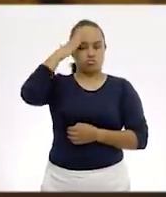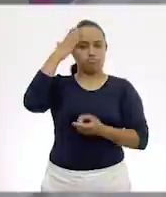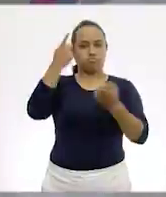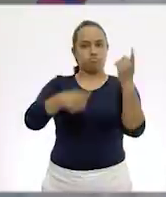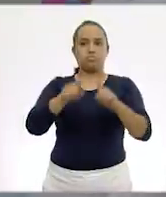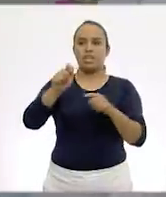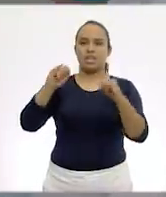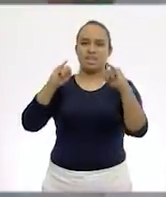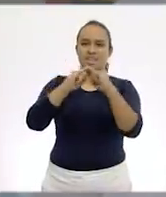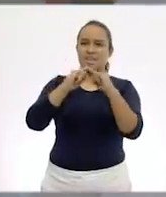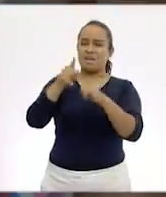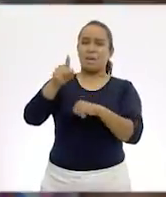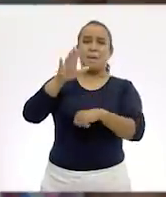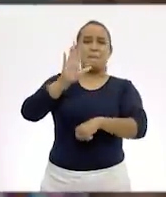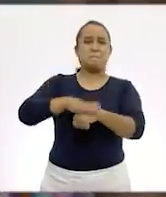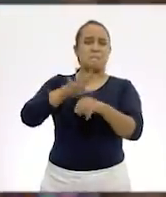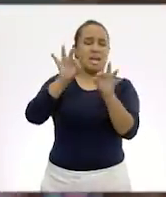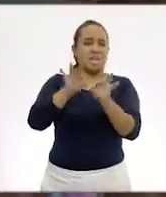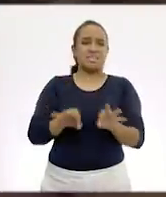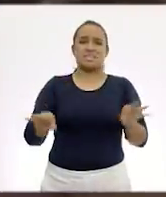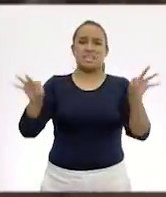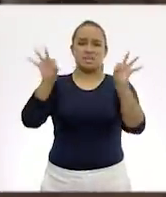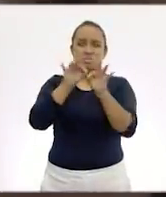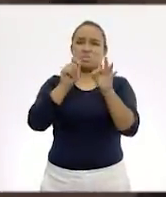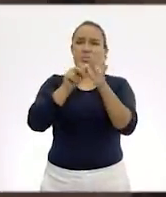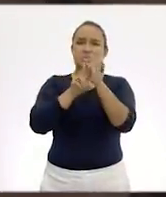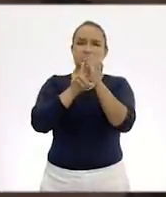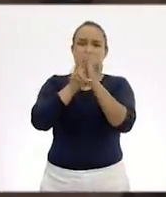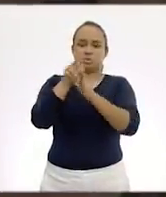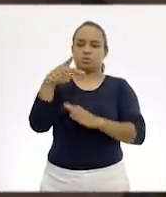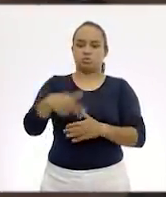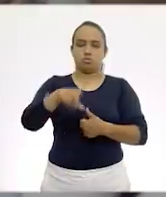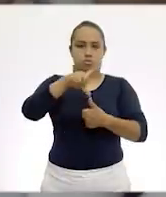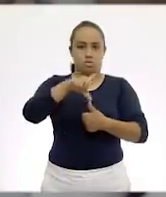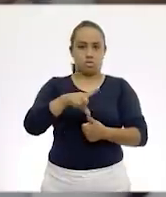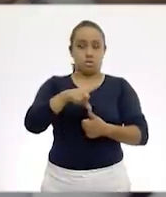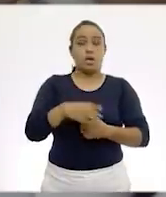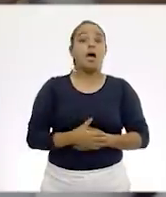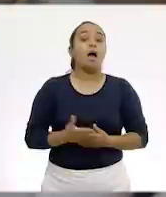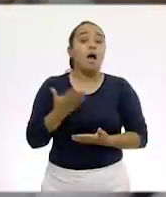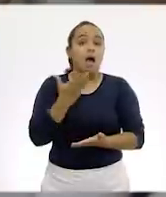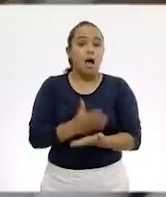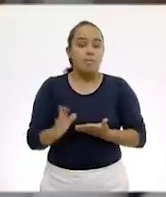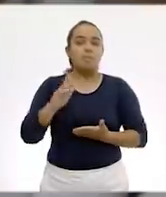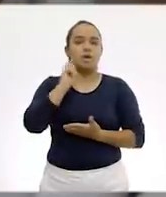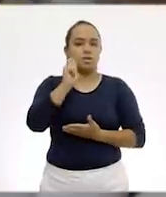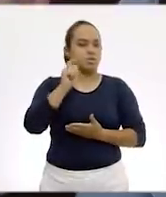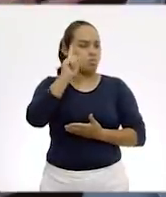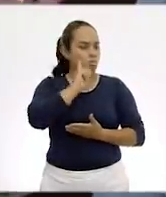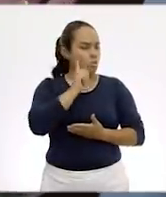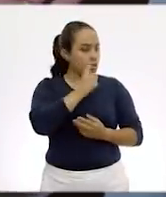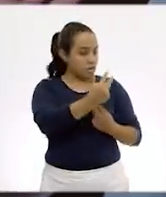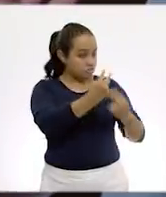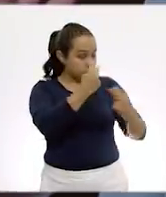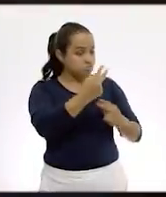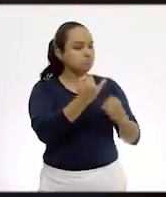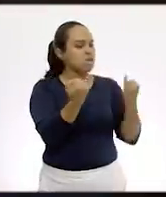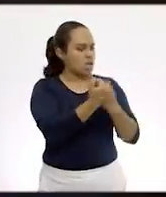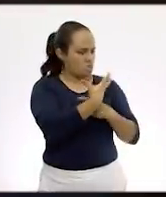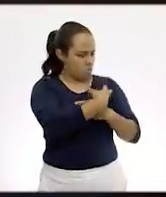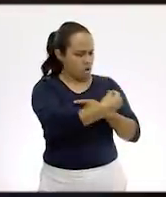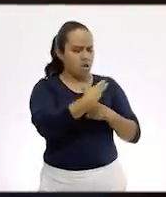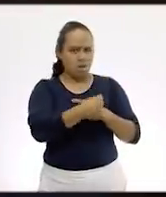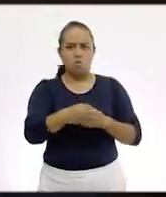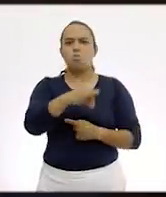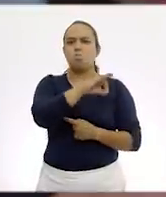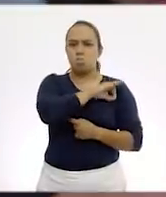los institutos nucleares más importantes de Latinoamérica. Además de convertirme en mentora de muchas niñas que, como